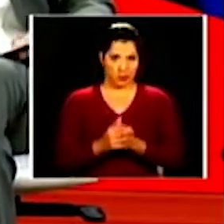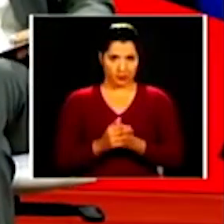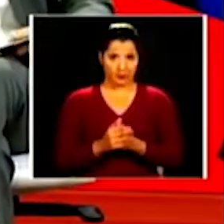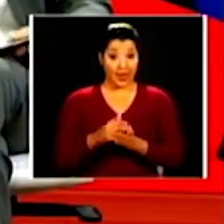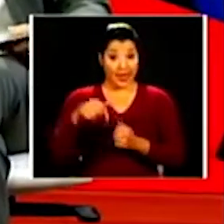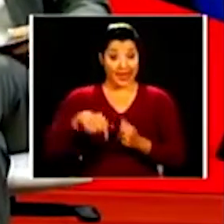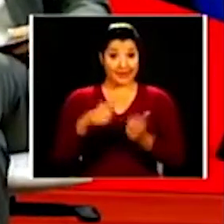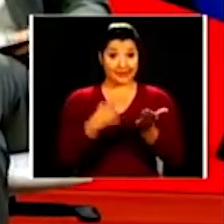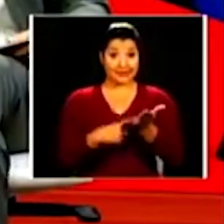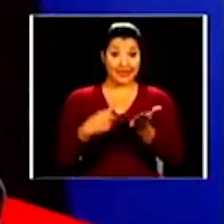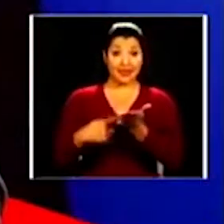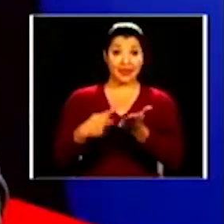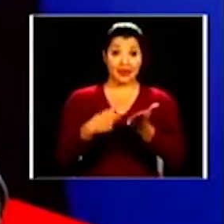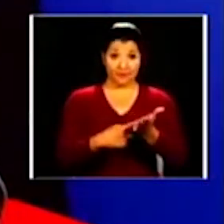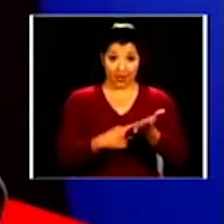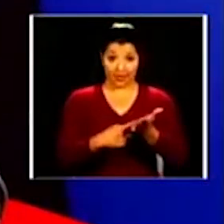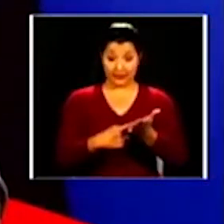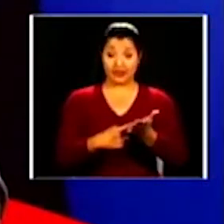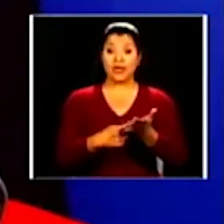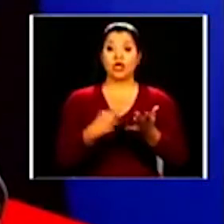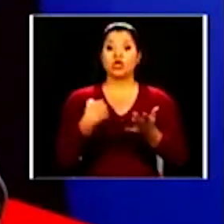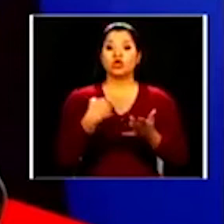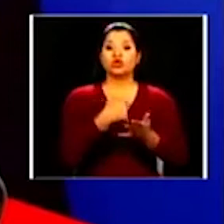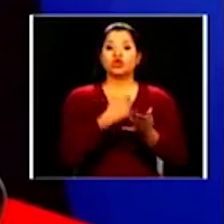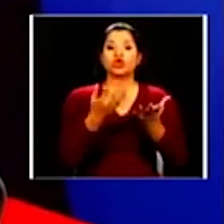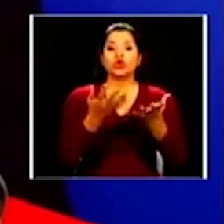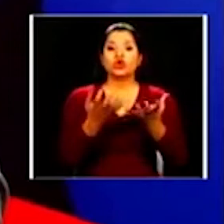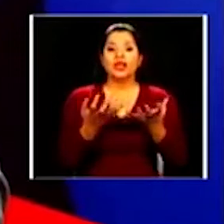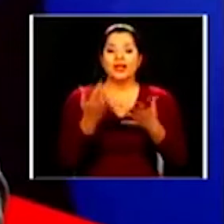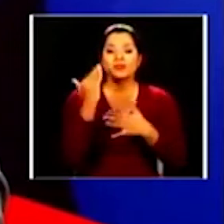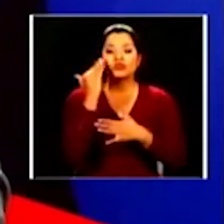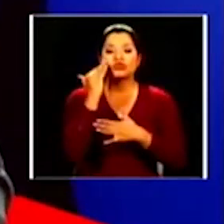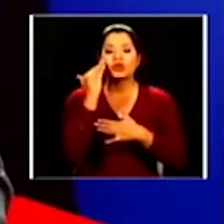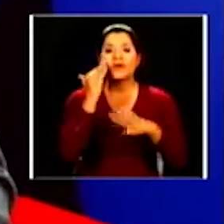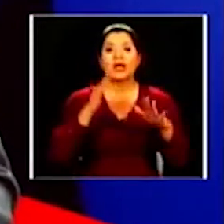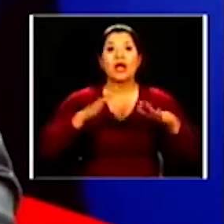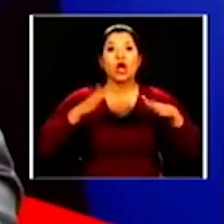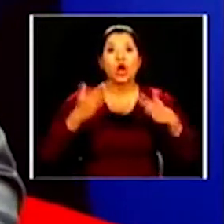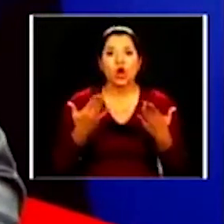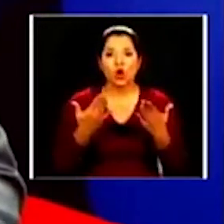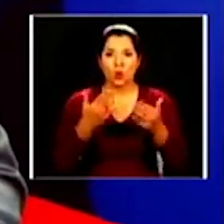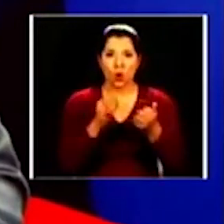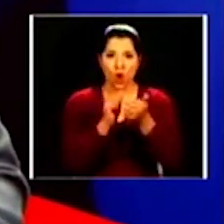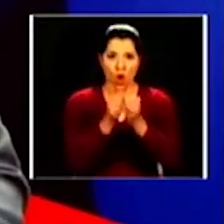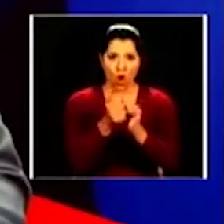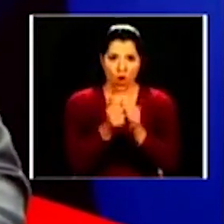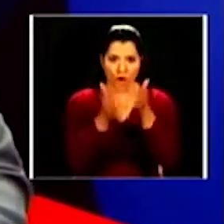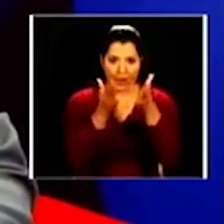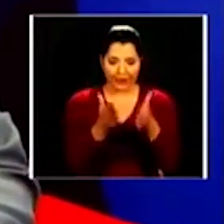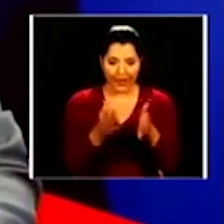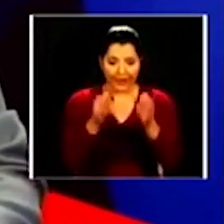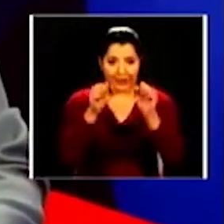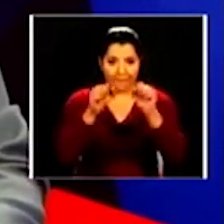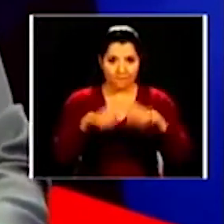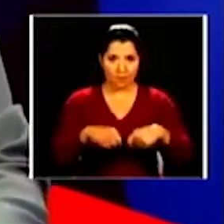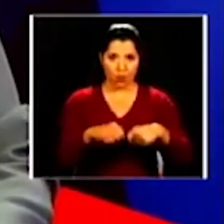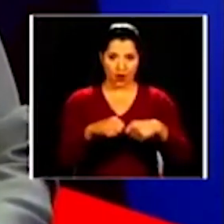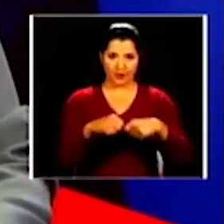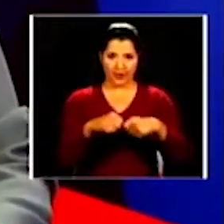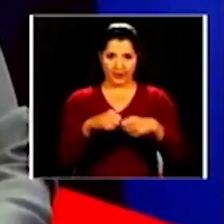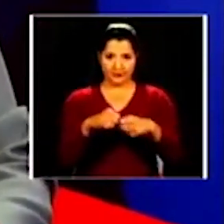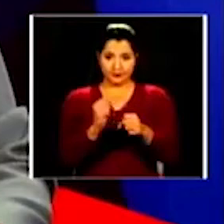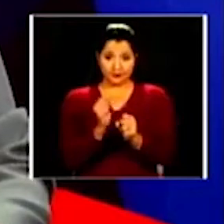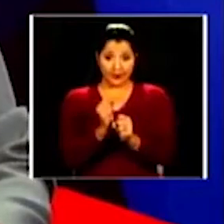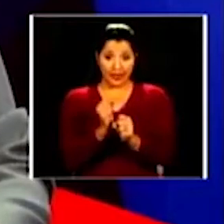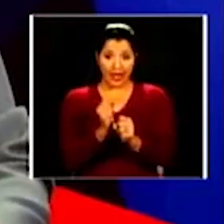indica, queremos conocer cómo los candidatos van a poner en marcha acciones concretas para las